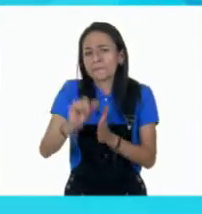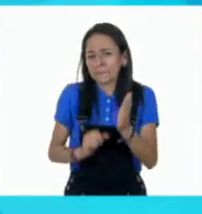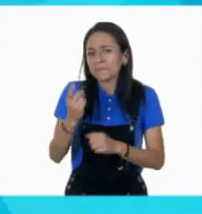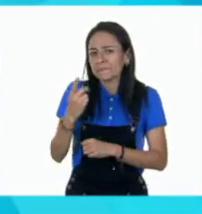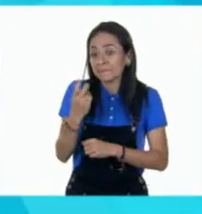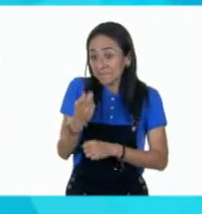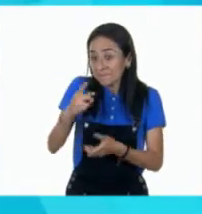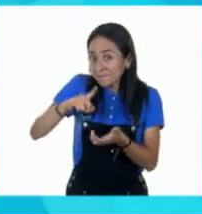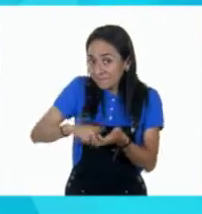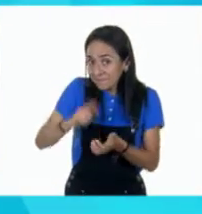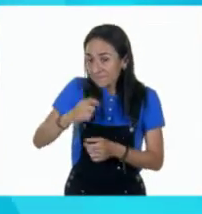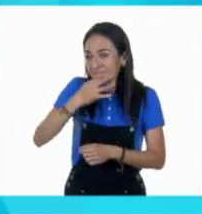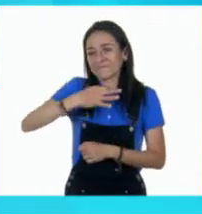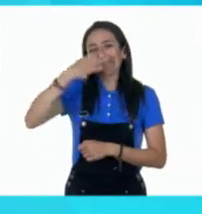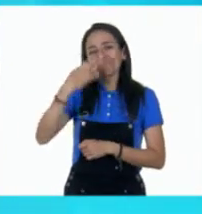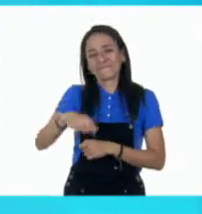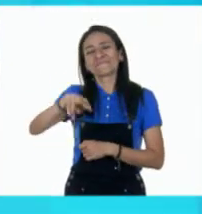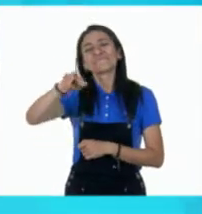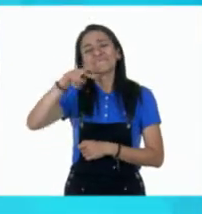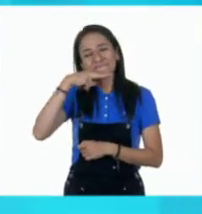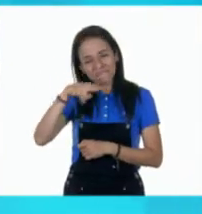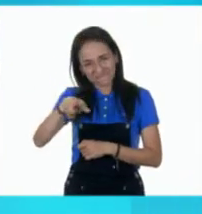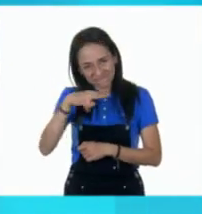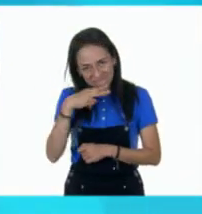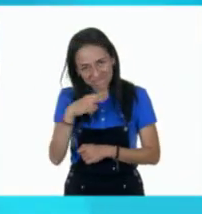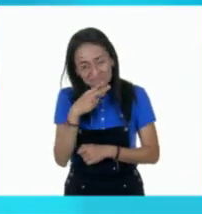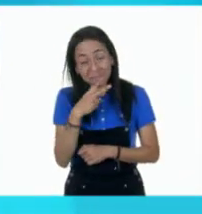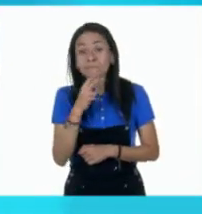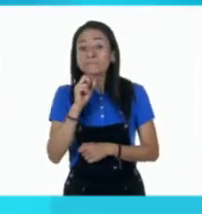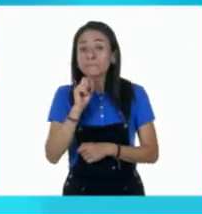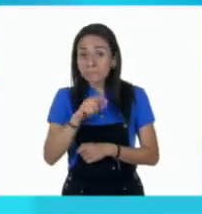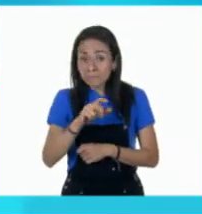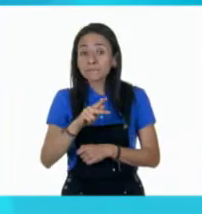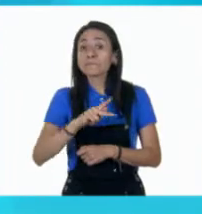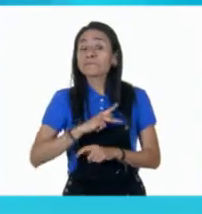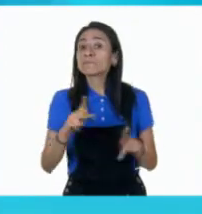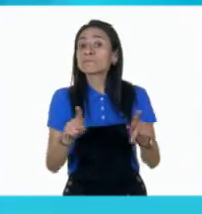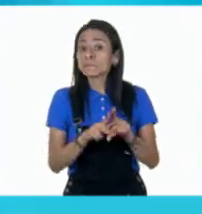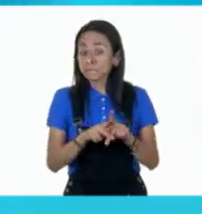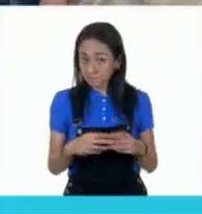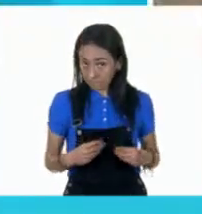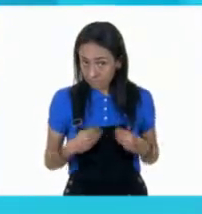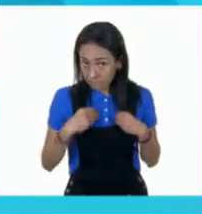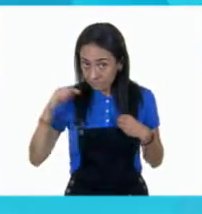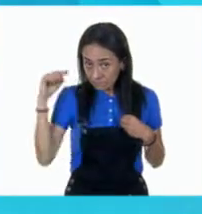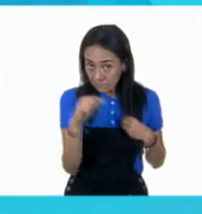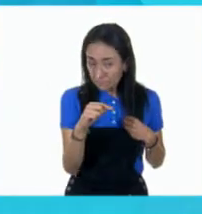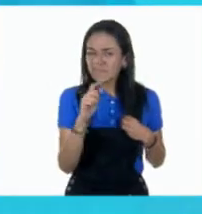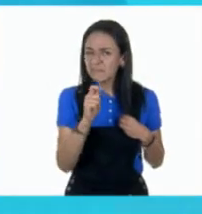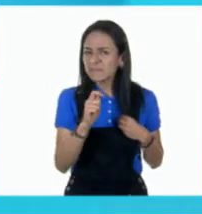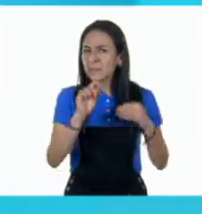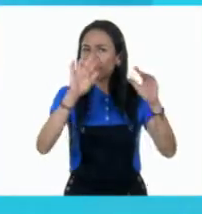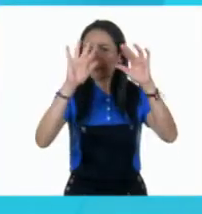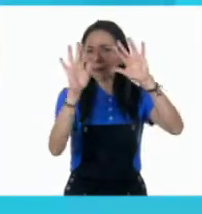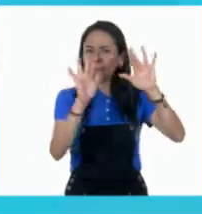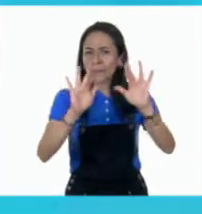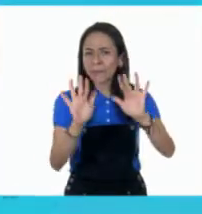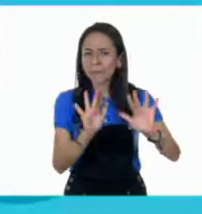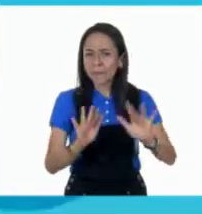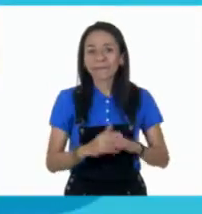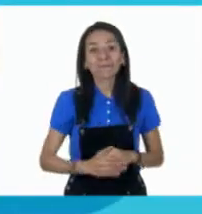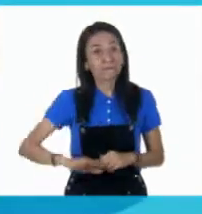la Navidad. Donde viven mis primos cae nieve. Hola